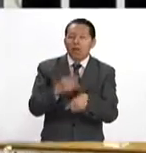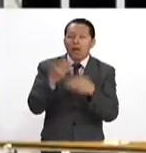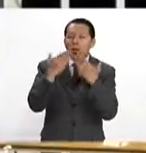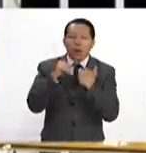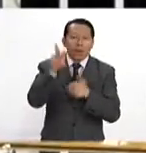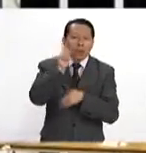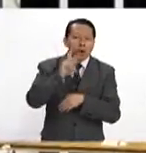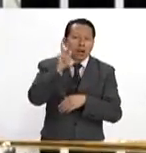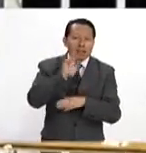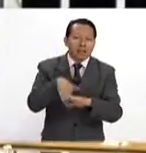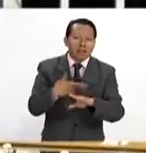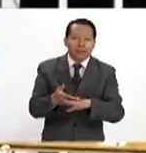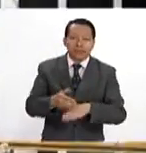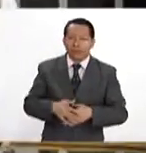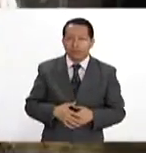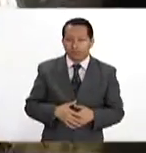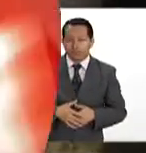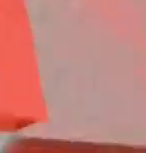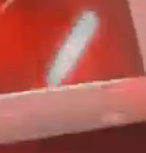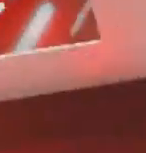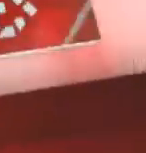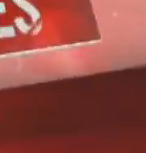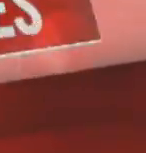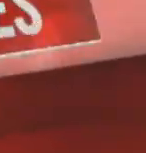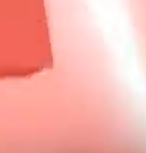encontrar pruebas en su contra.